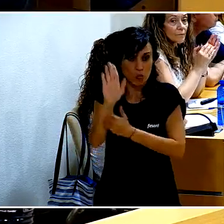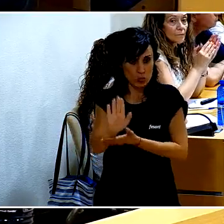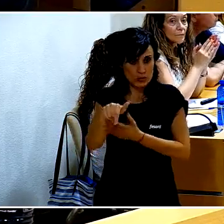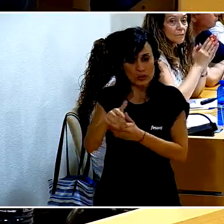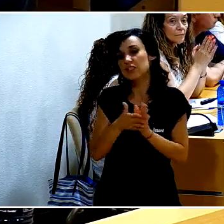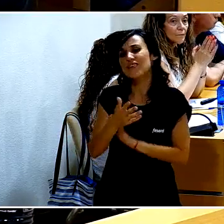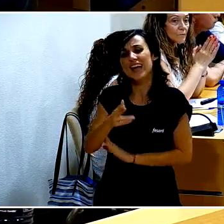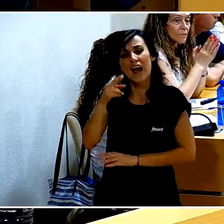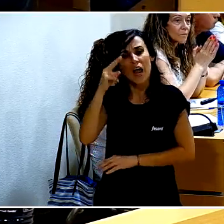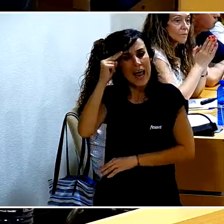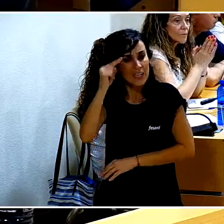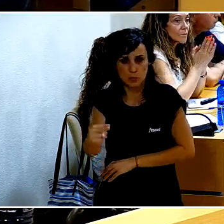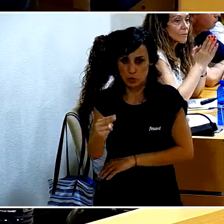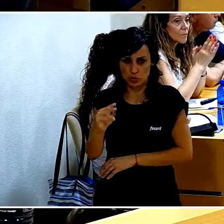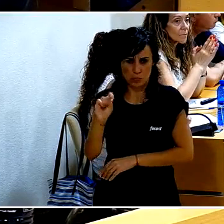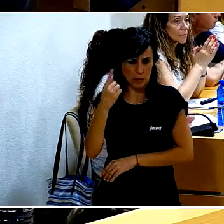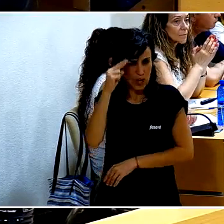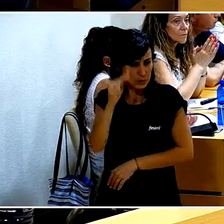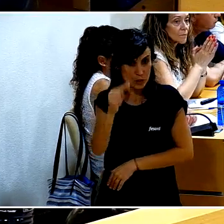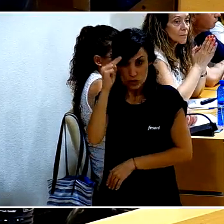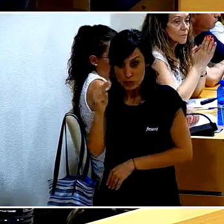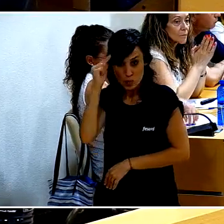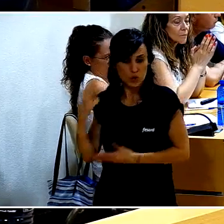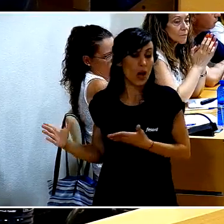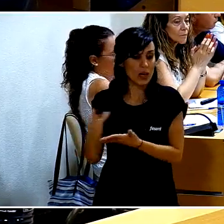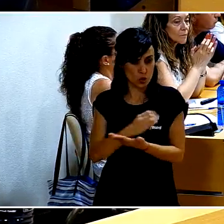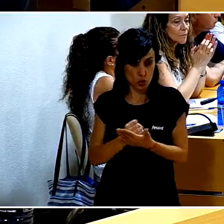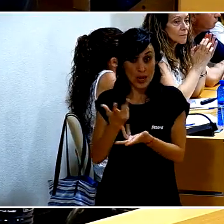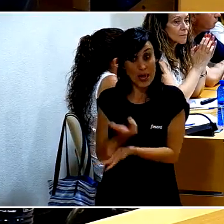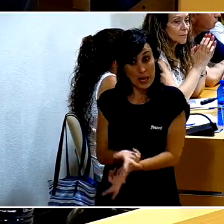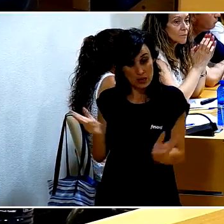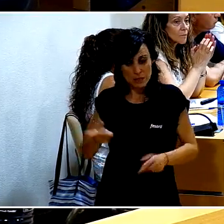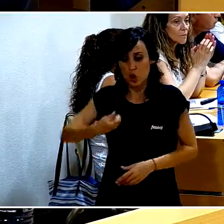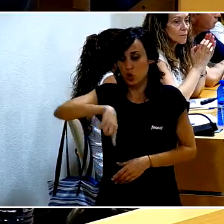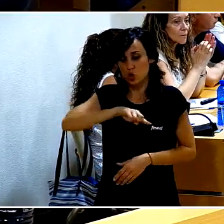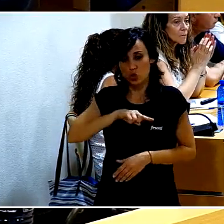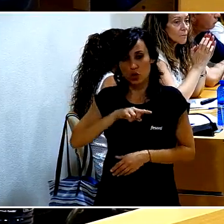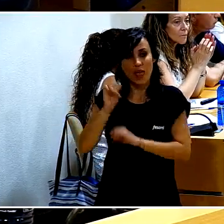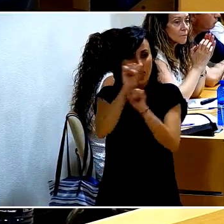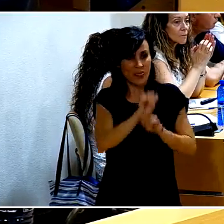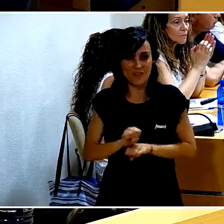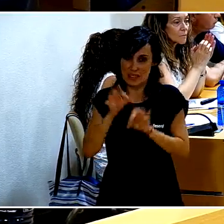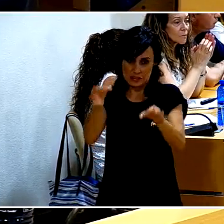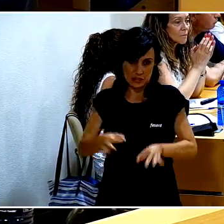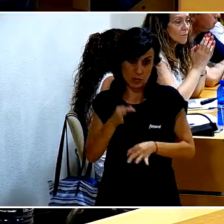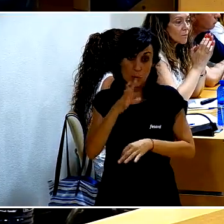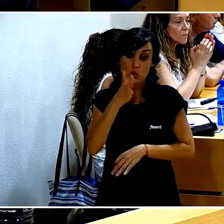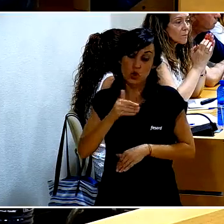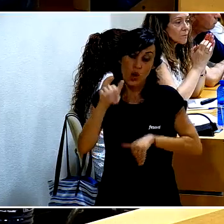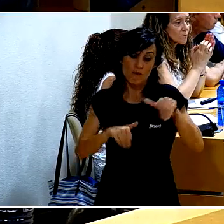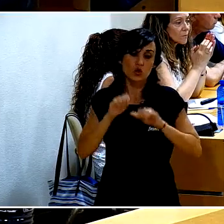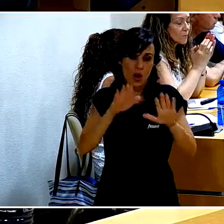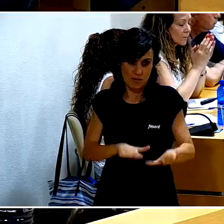el respeto y el respeto a todo el mundo y la libertad, nosotros siempre lo defenderemos. Por tanto, nuestro voto va a